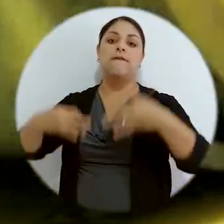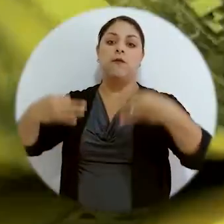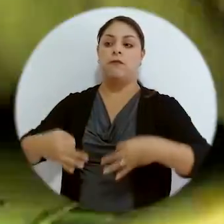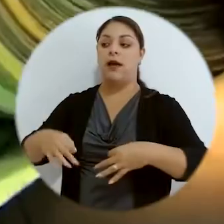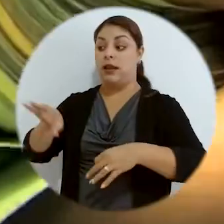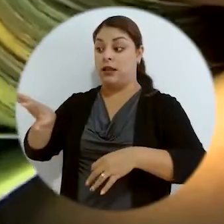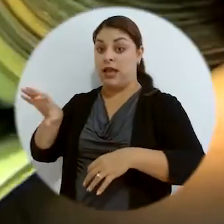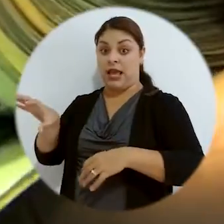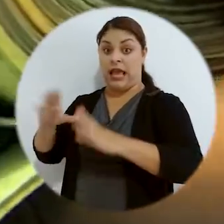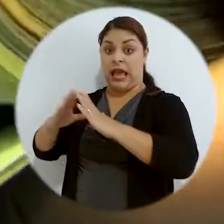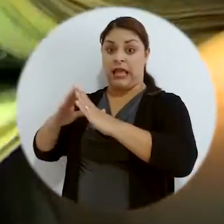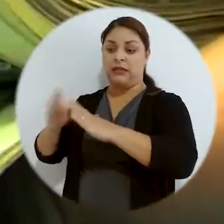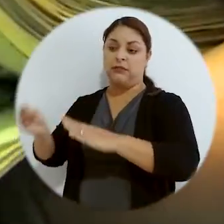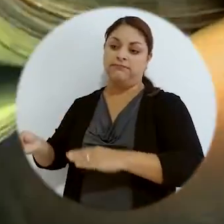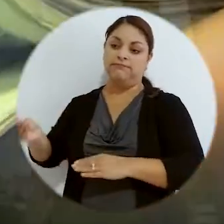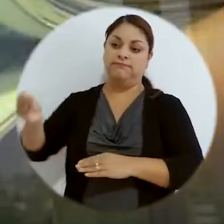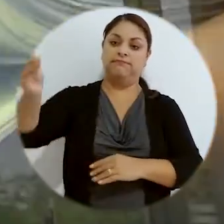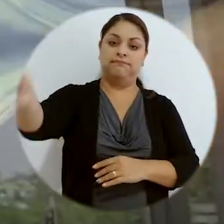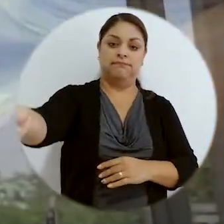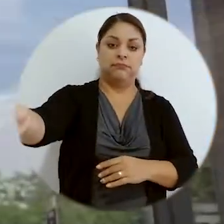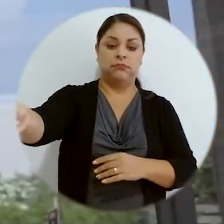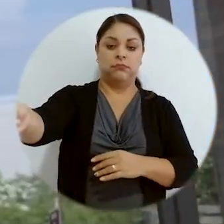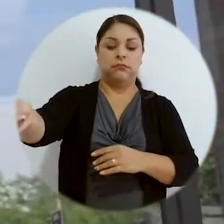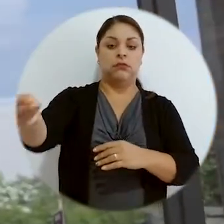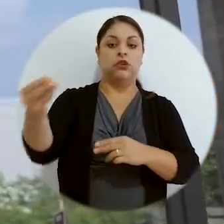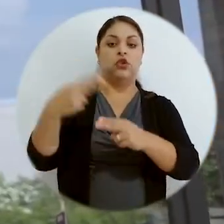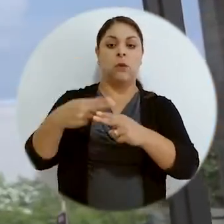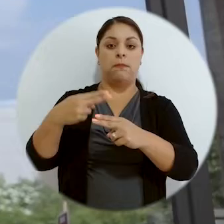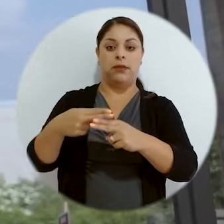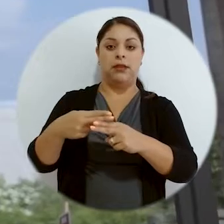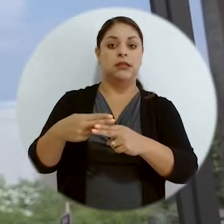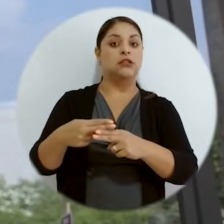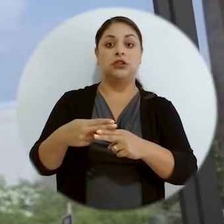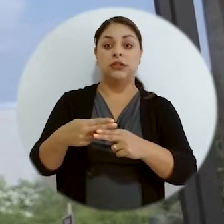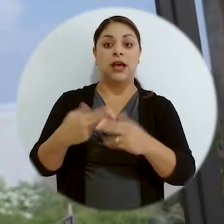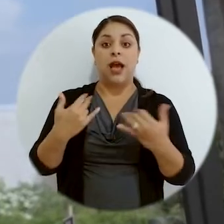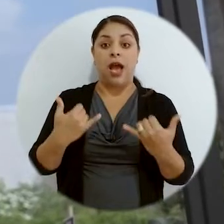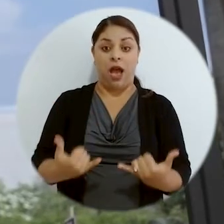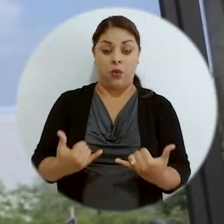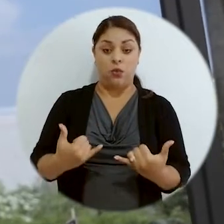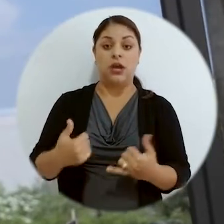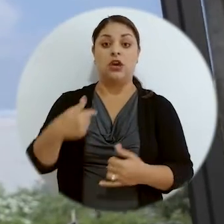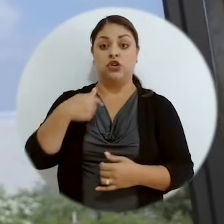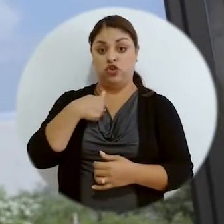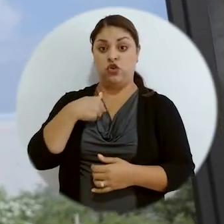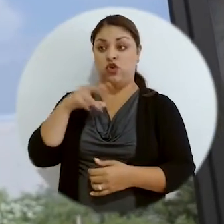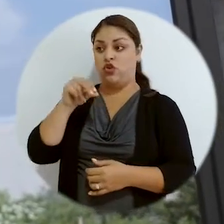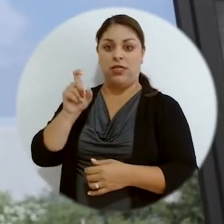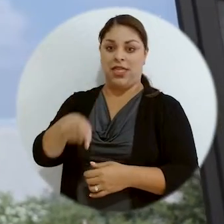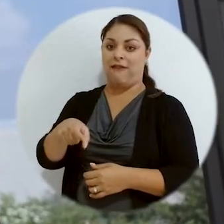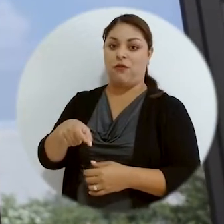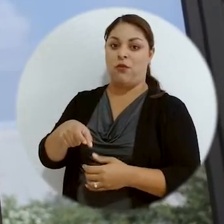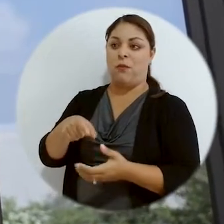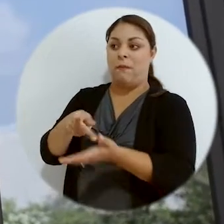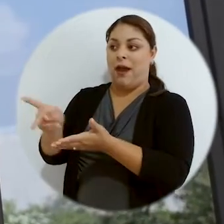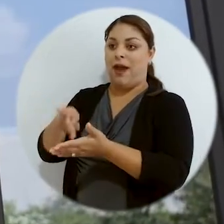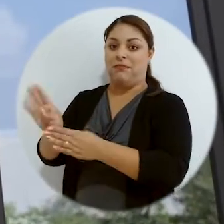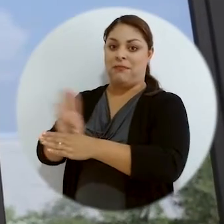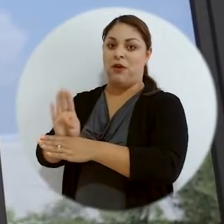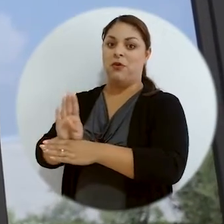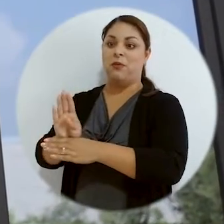se formaliza. Y aparece una nueva condición, y es que la persona ya no le debe al banco, sino que ahora le debe al